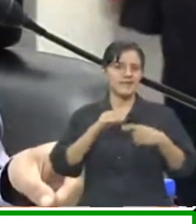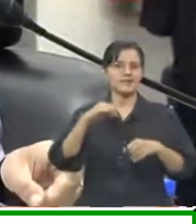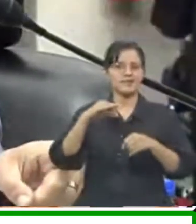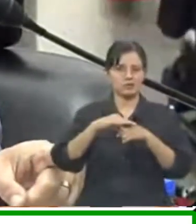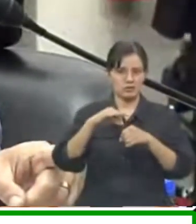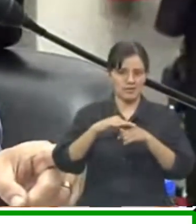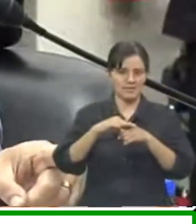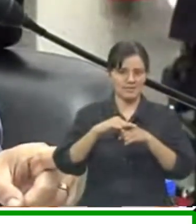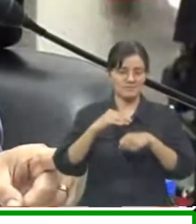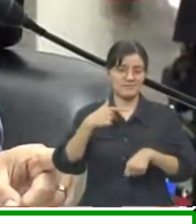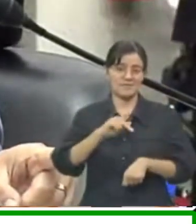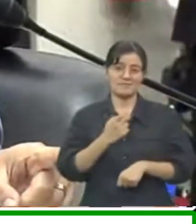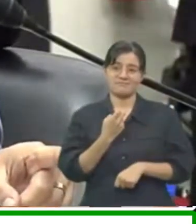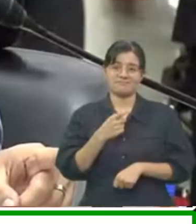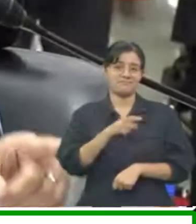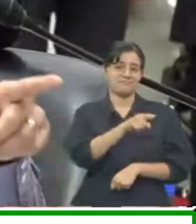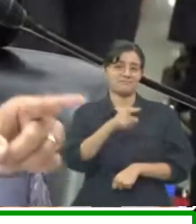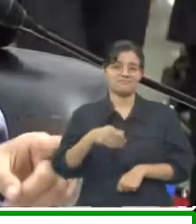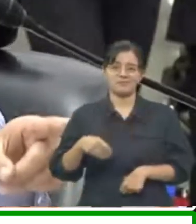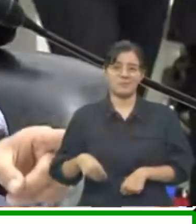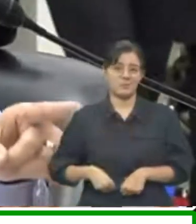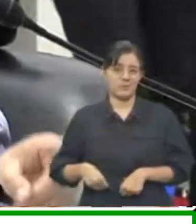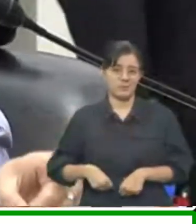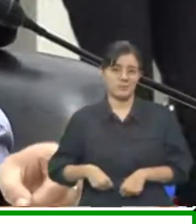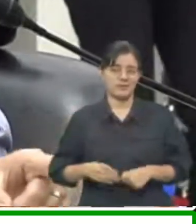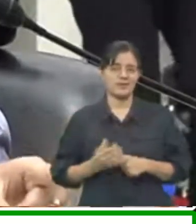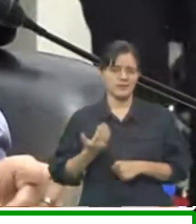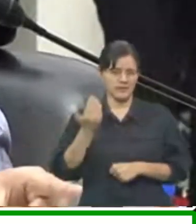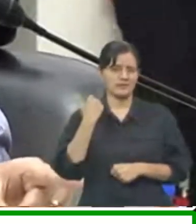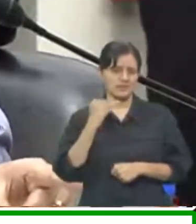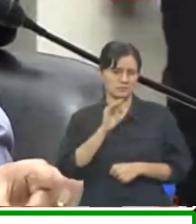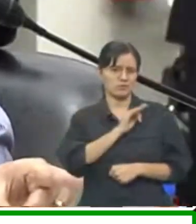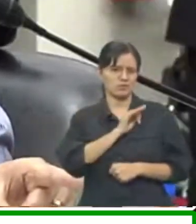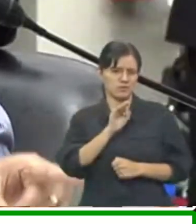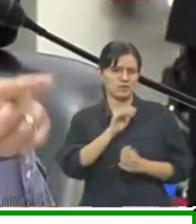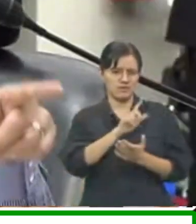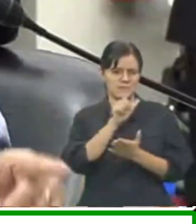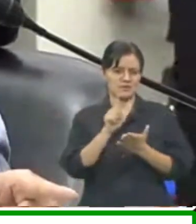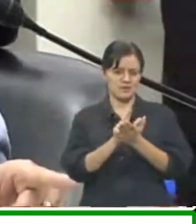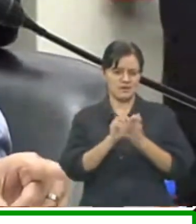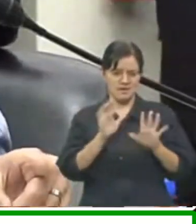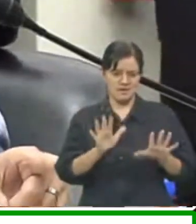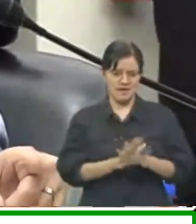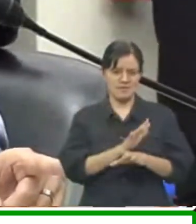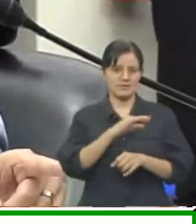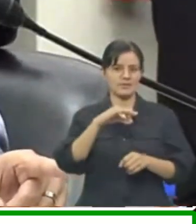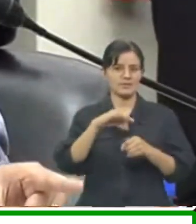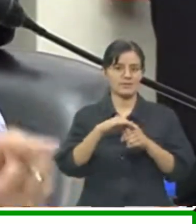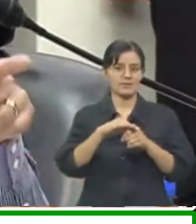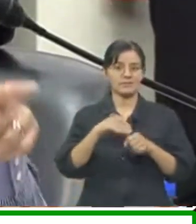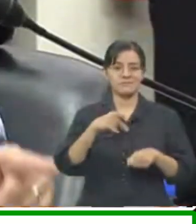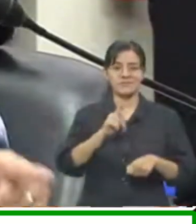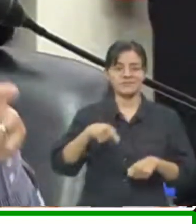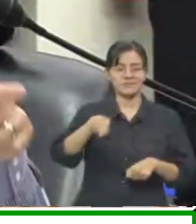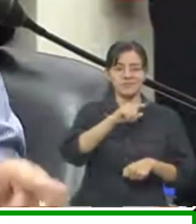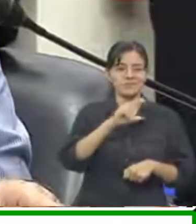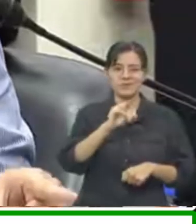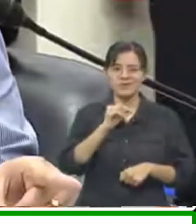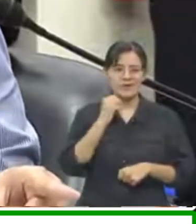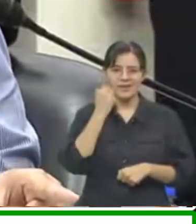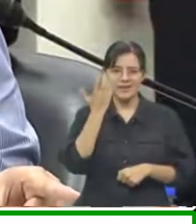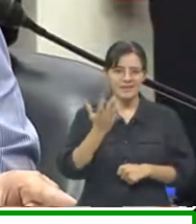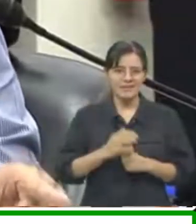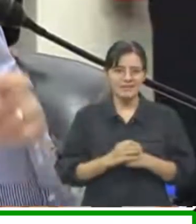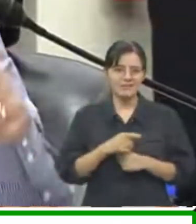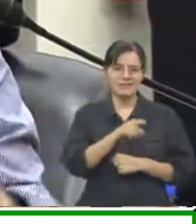fue culpa de ustedes. Pudimos haber construido una reforma electoral, pero no quisieron. La boicotearon y la